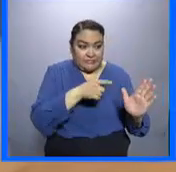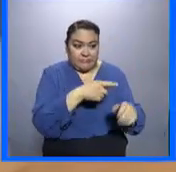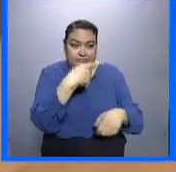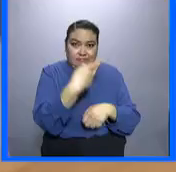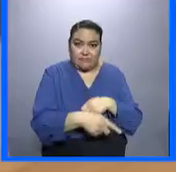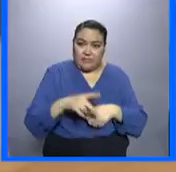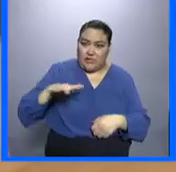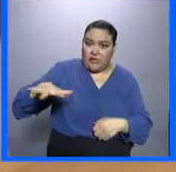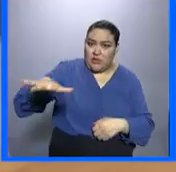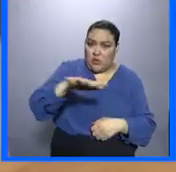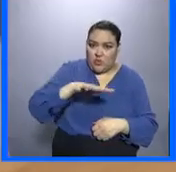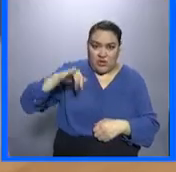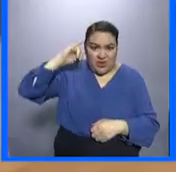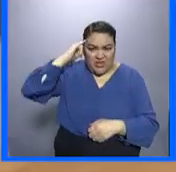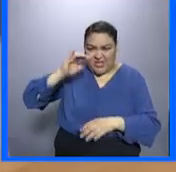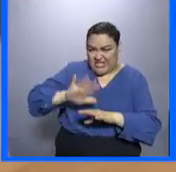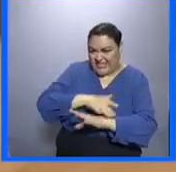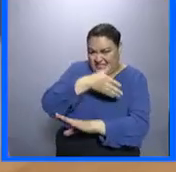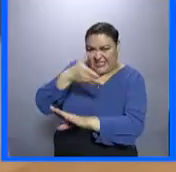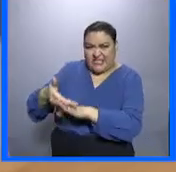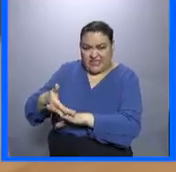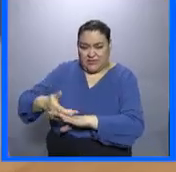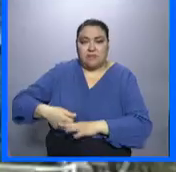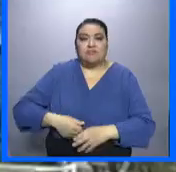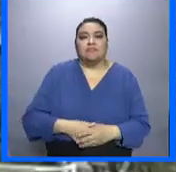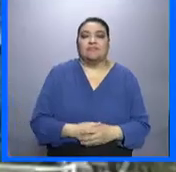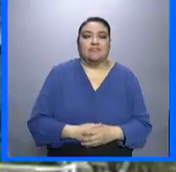las comunidades donde se construyen.